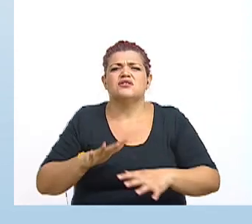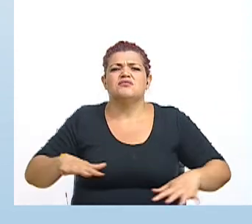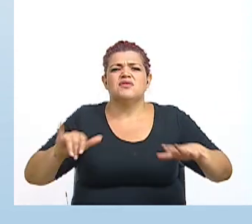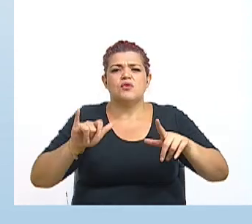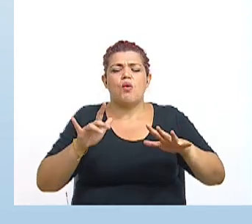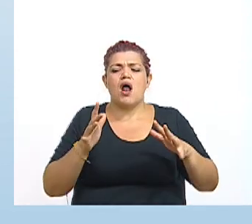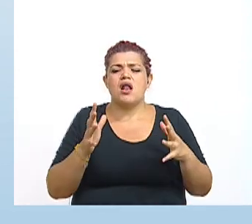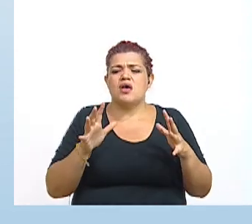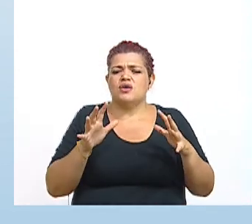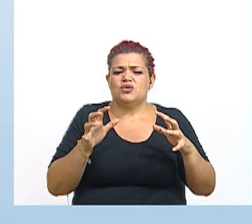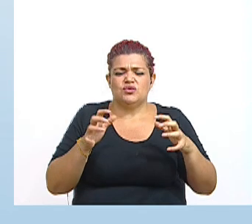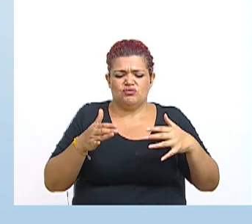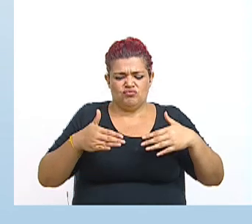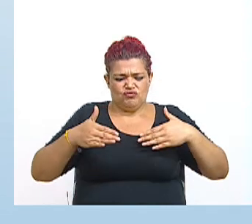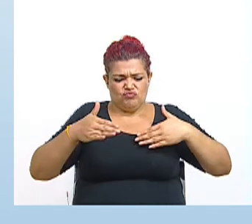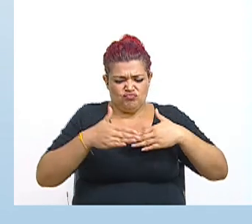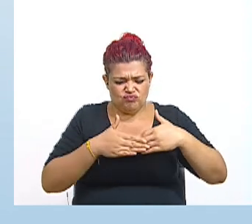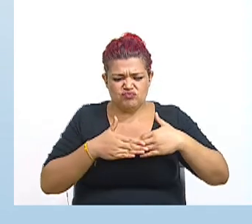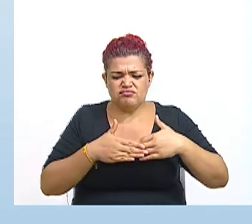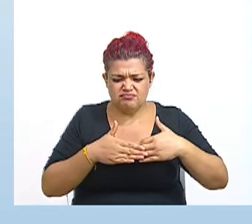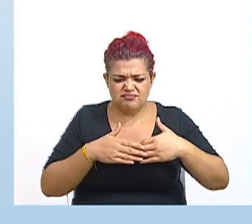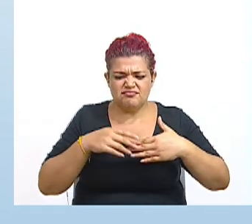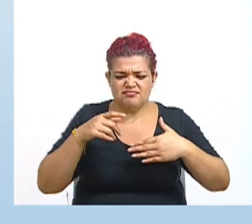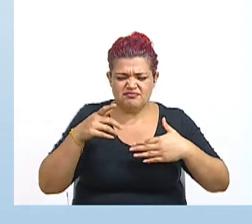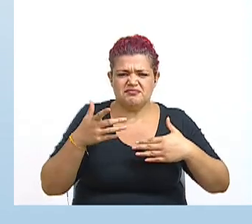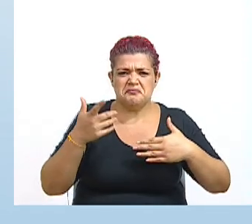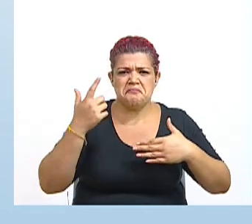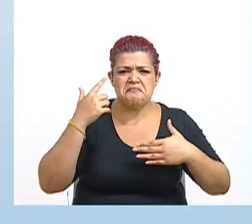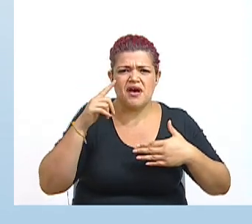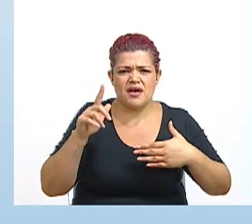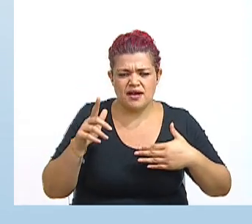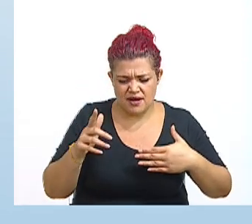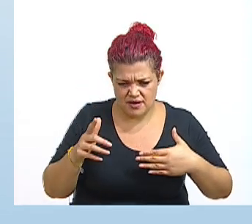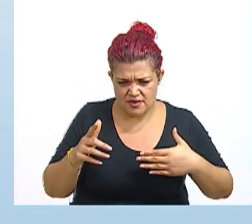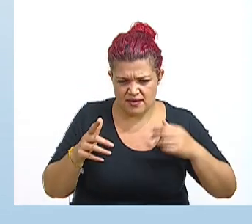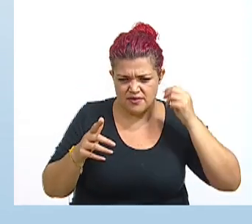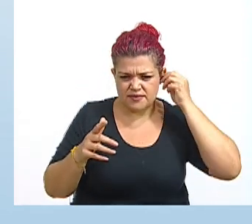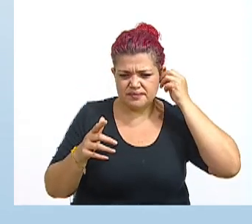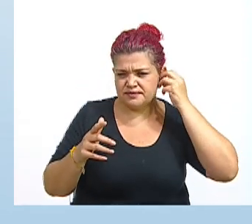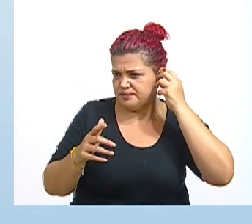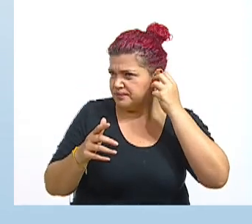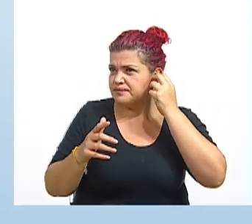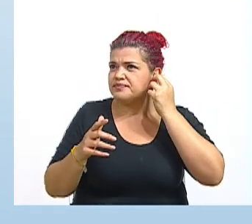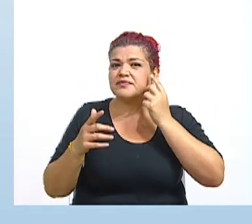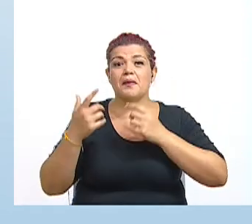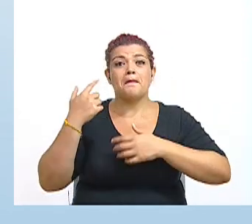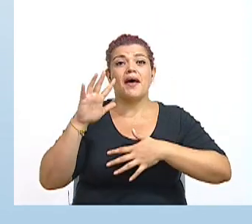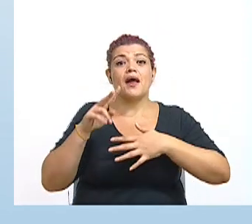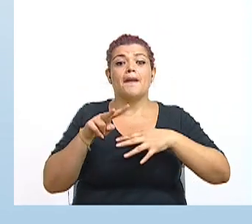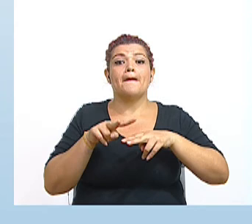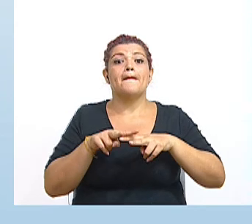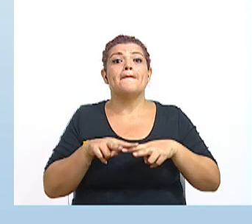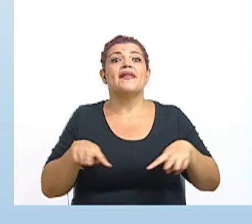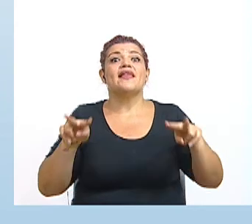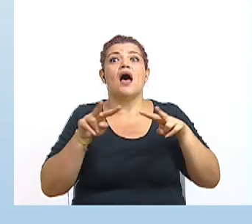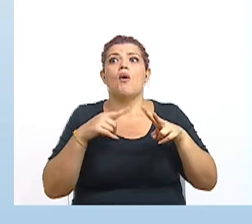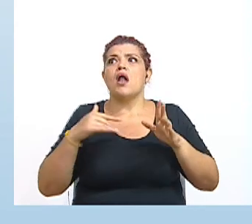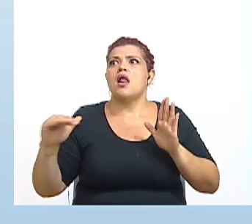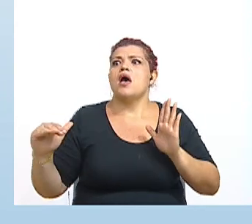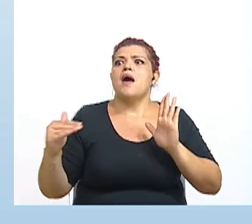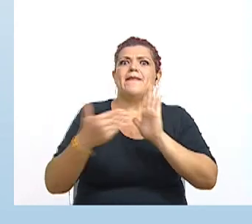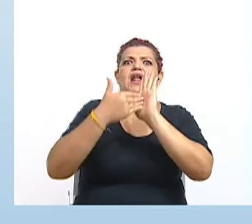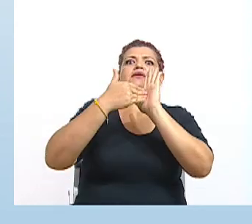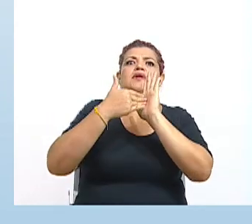filtro, una barrera que nos permite tener la suficiente ventaja ante una amenaza